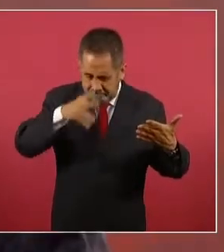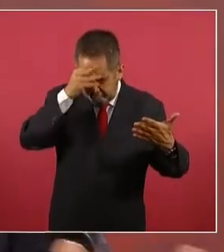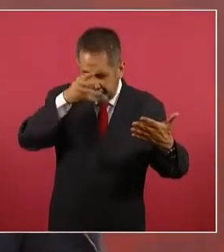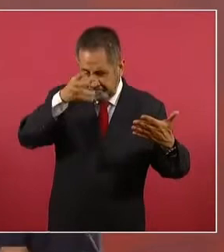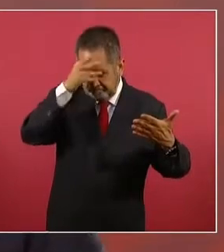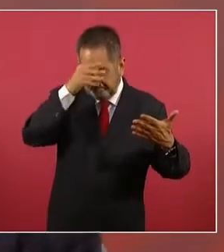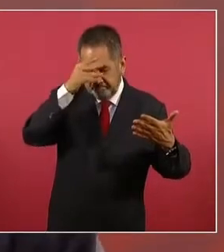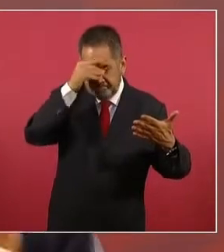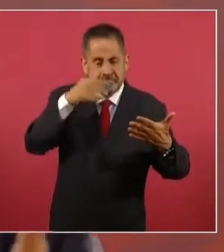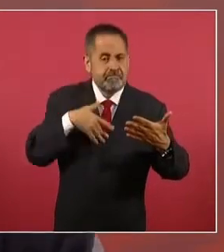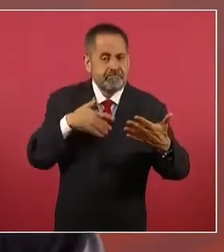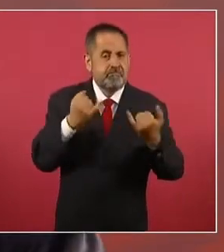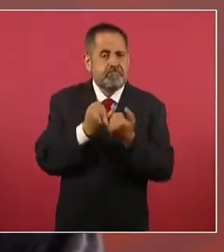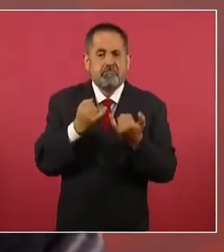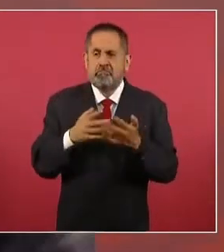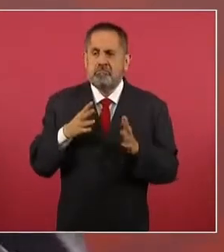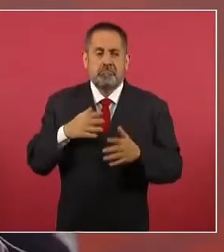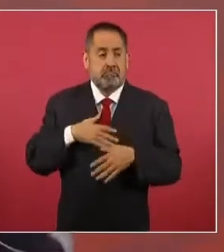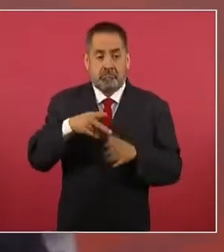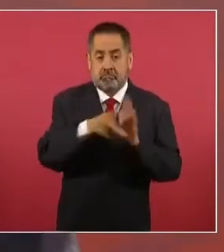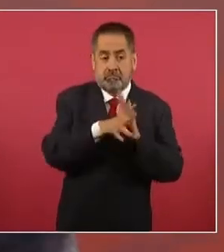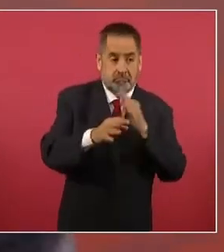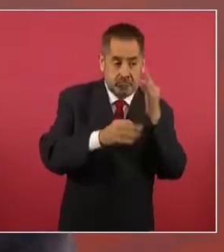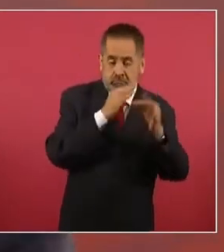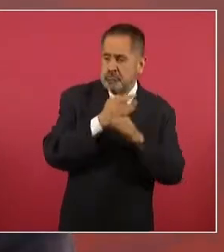y eran sinónimo de independencia.